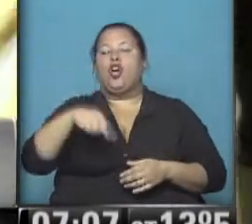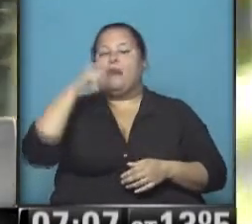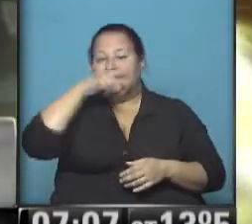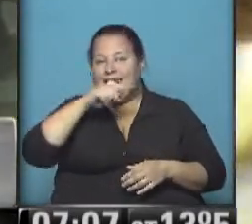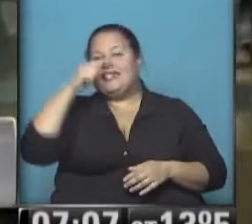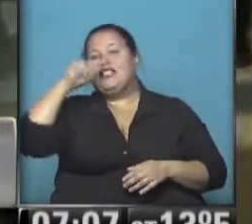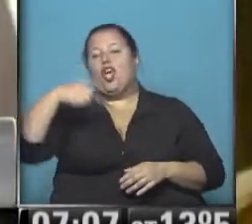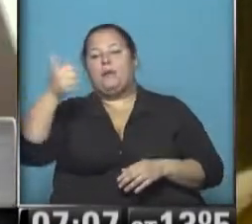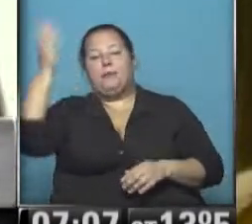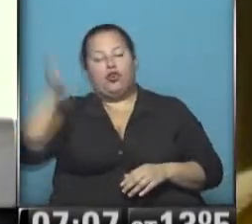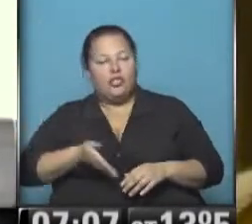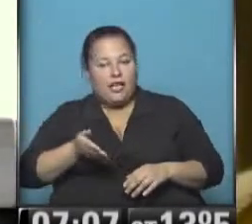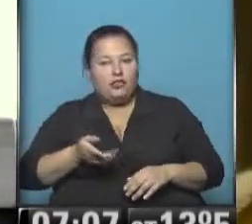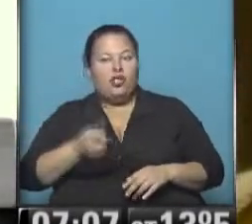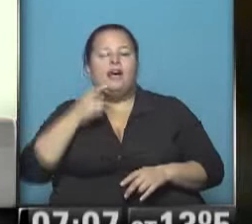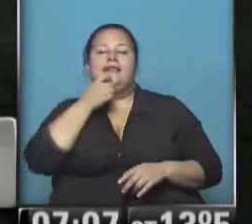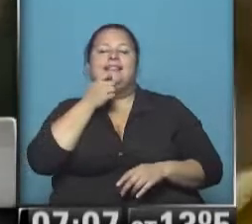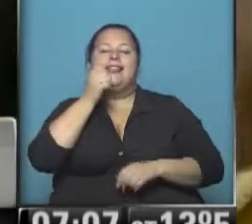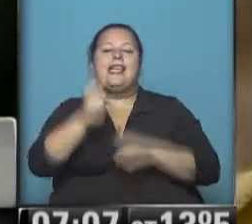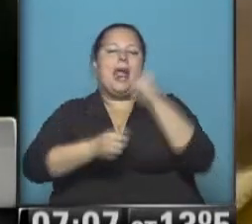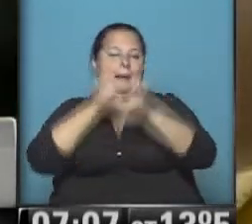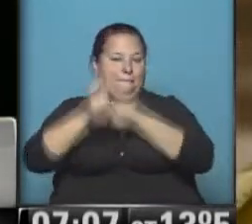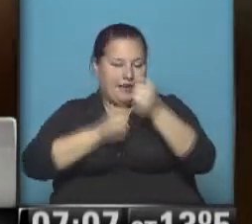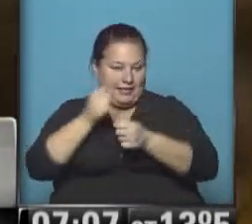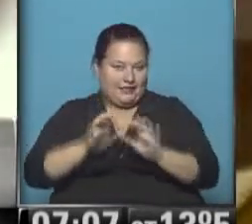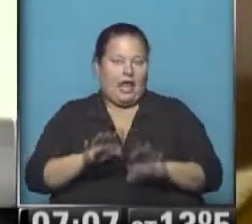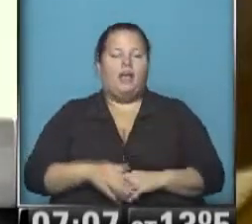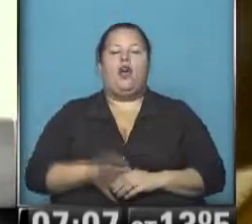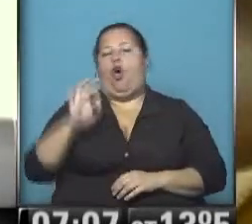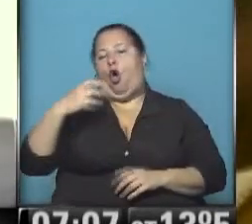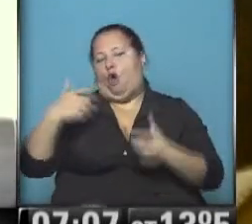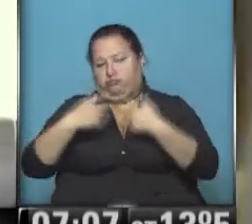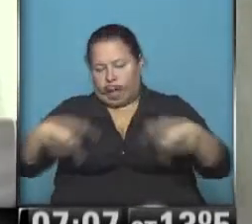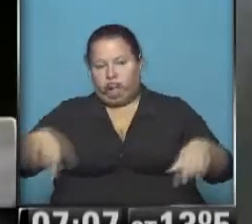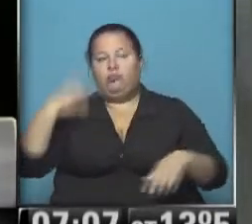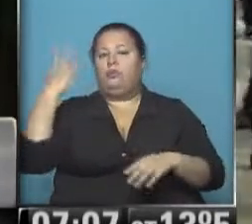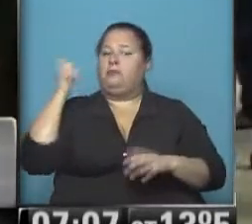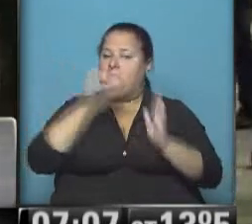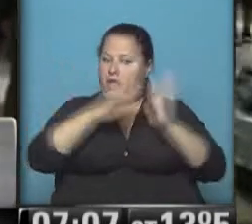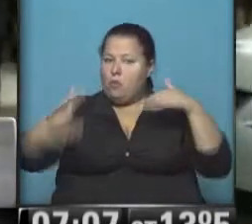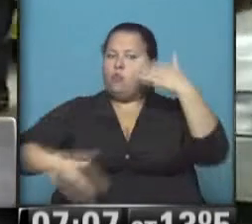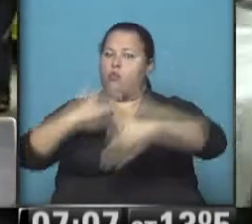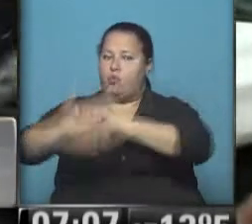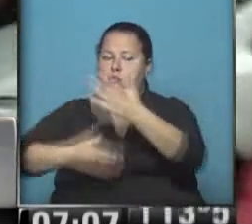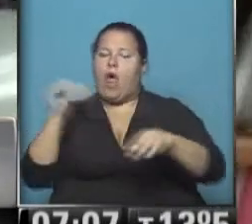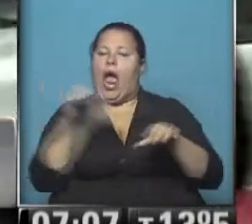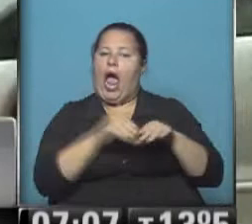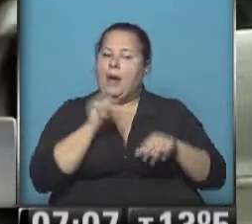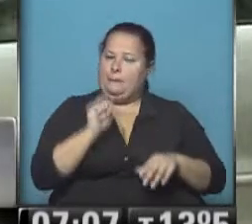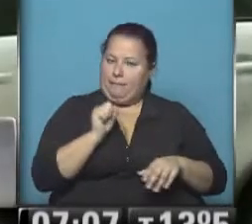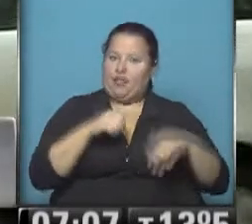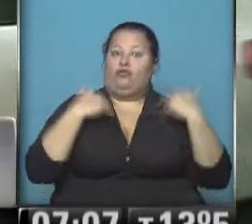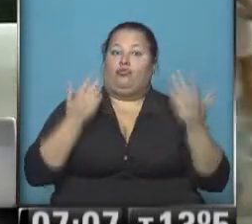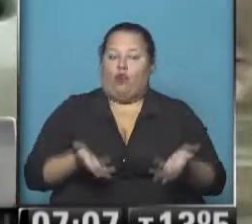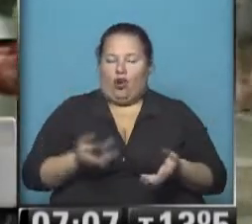a 7,6 puntos porcentuales en caso de personas jurídicas. Sabes que en los últimos 9 meses hubo una evolución importante del ahorro en pesos, por